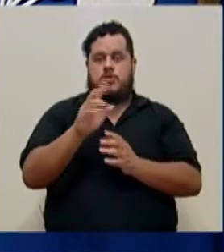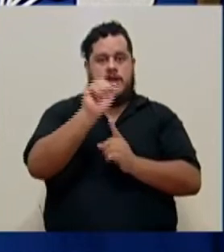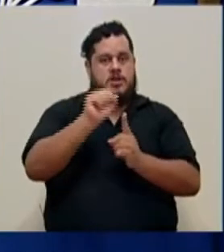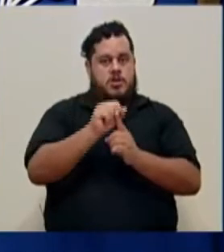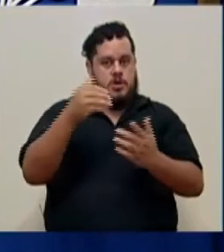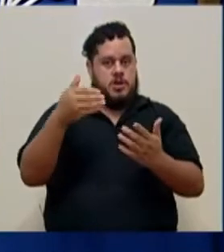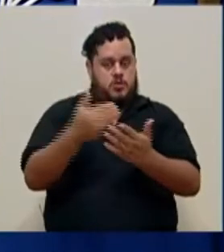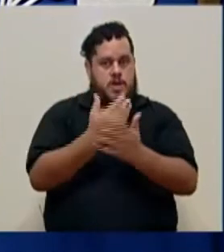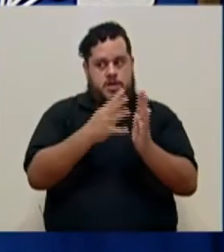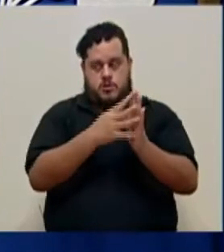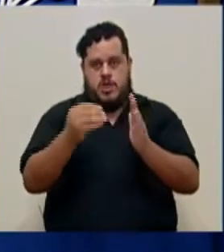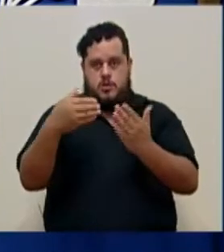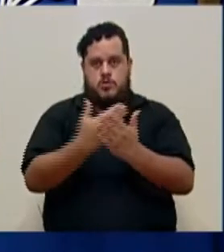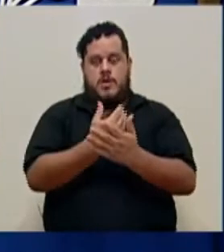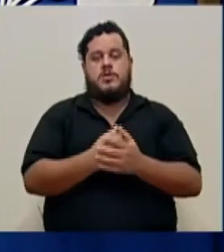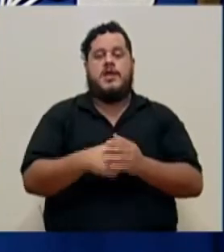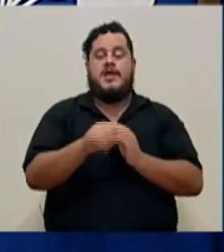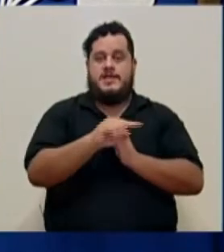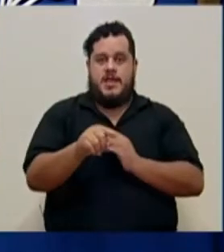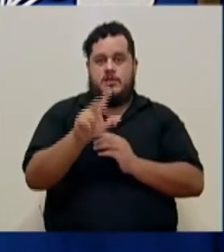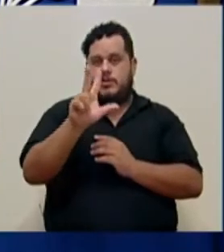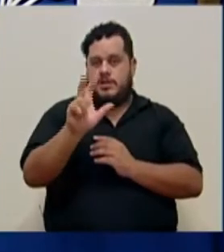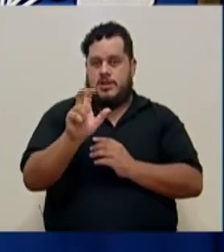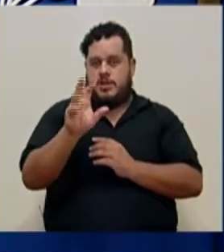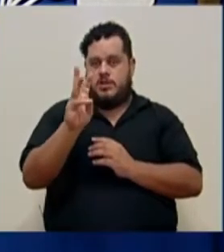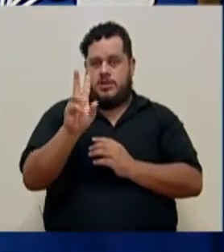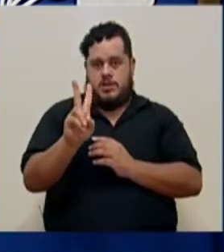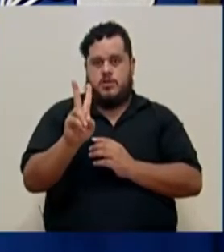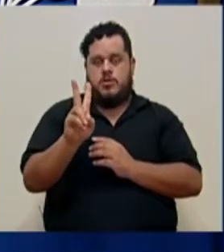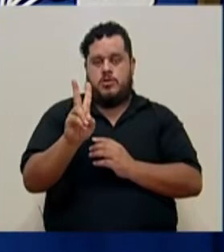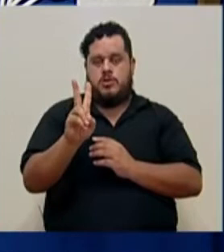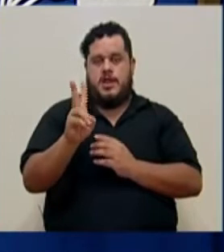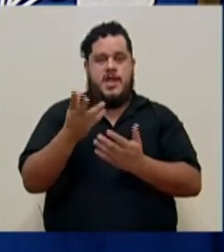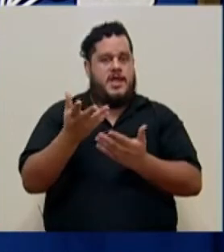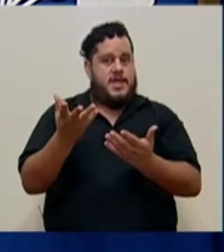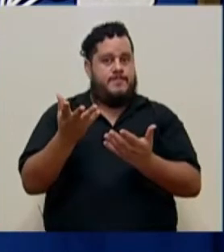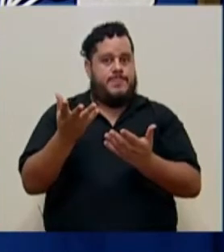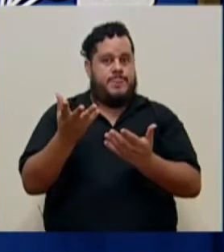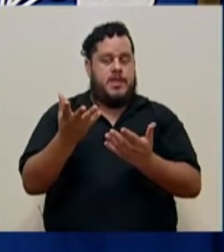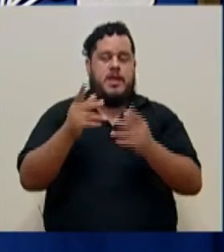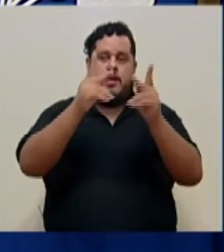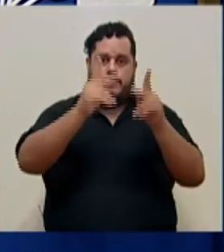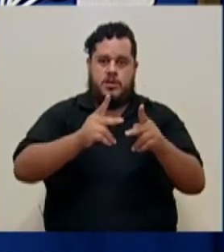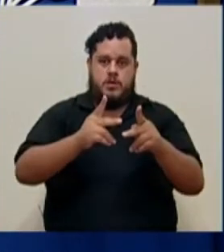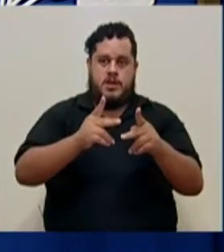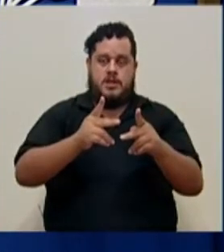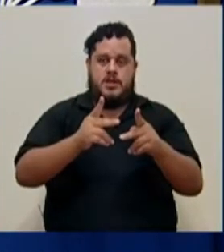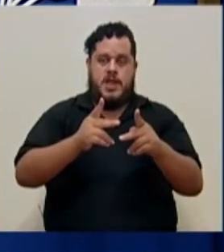nuevos, de los cuales 362 corresponden a personas que